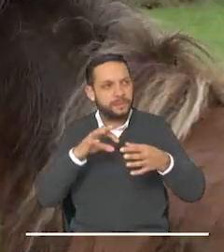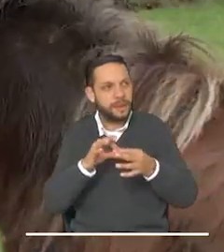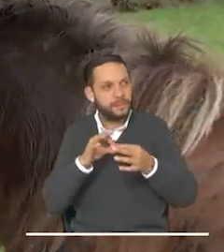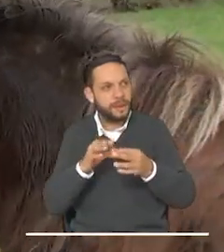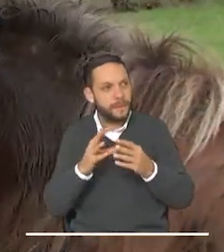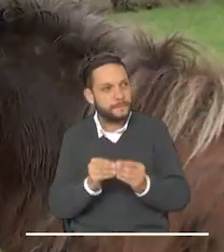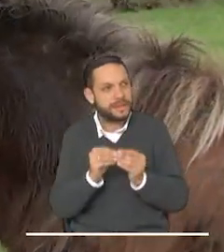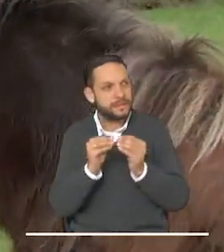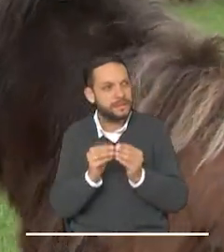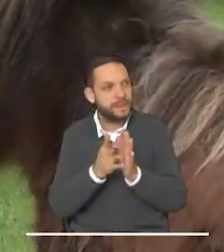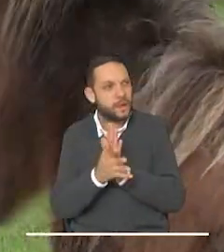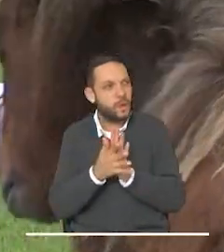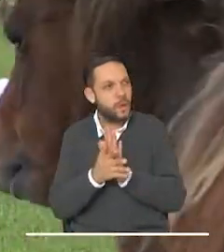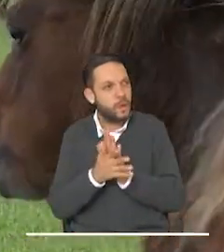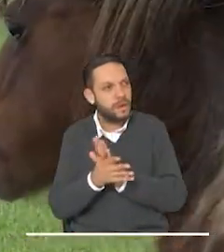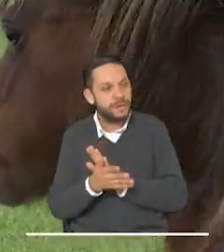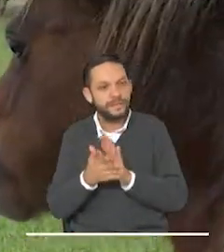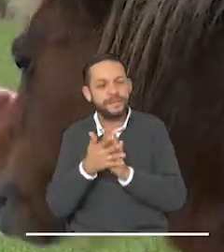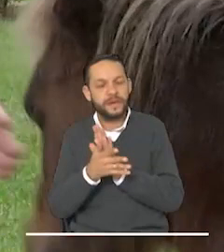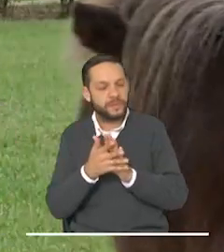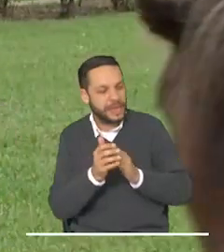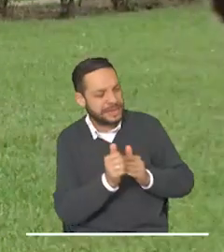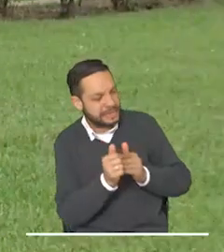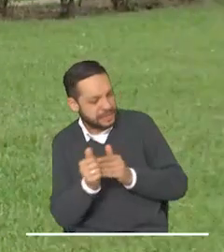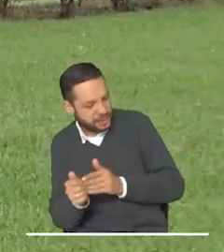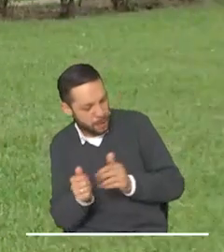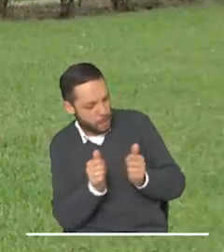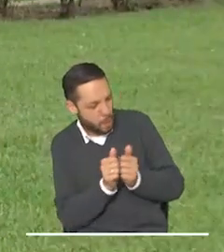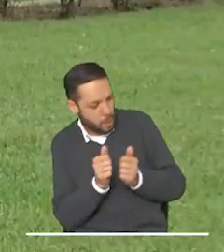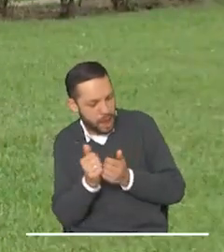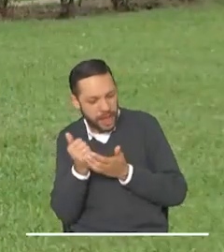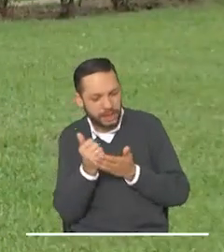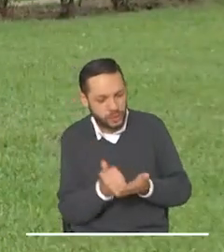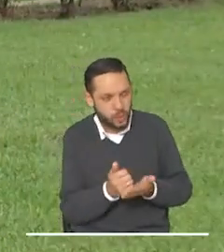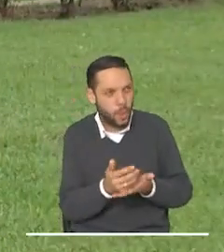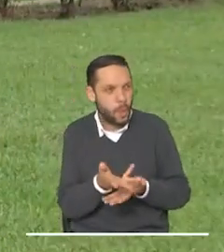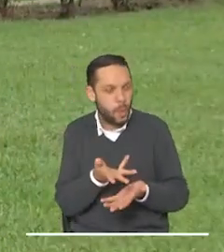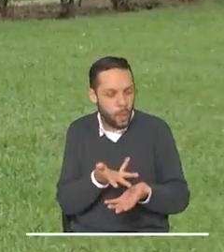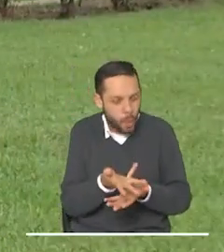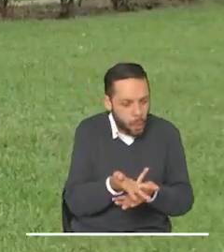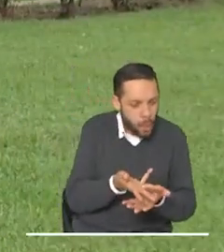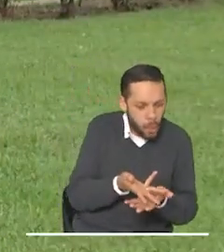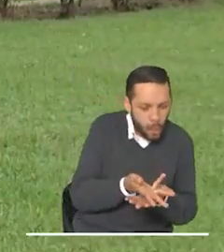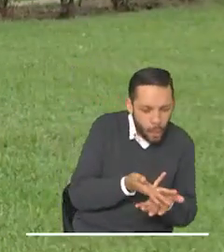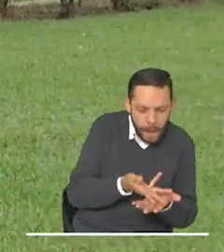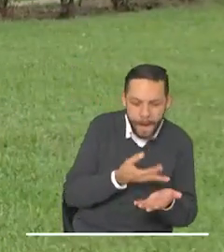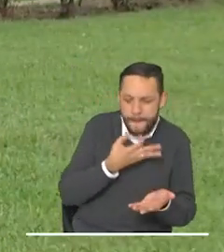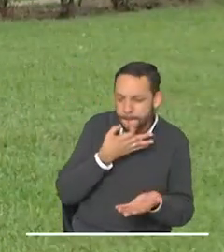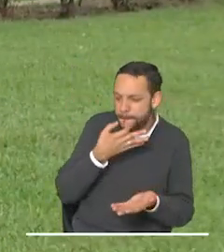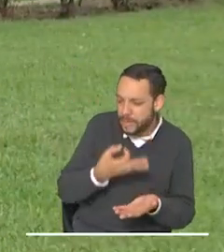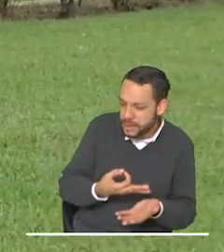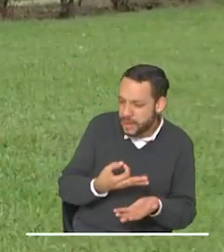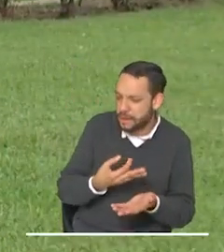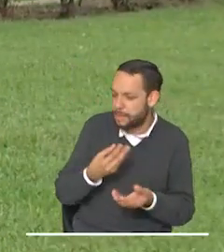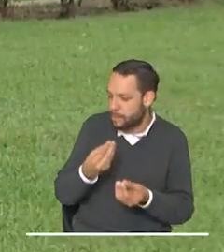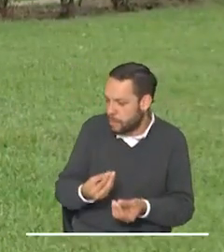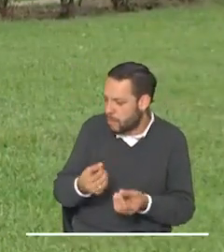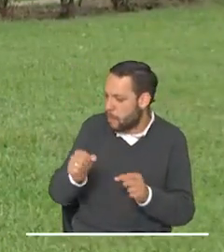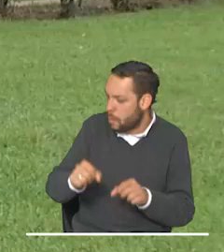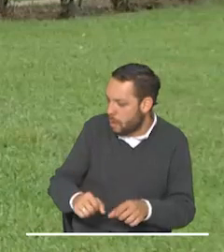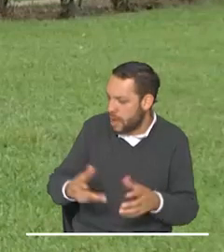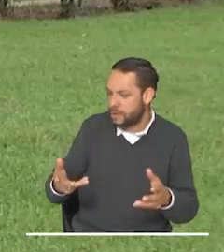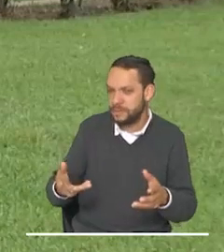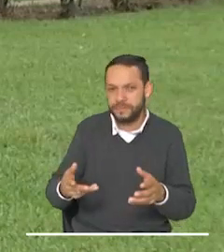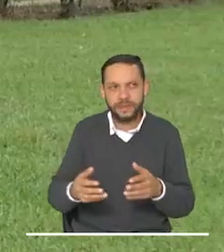integral que conlleve de verdad O sea en una verdad absoluta a que el sujeto tenga la posibilidad